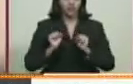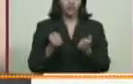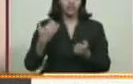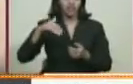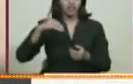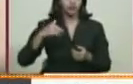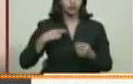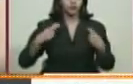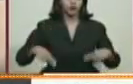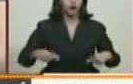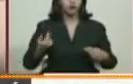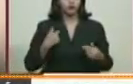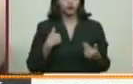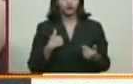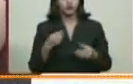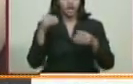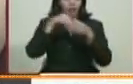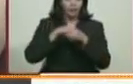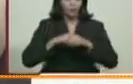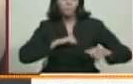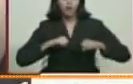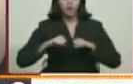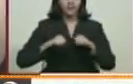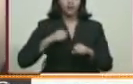revolucionaria, yo militaba en el movimiento político Ruptura,